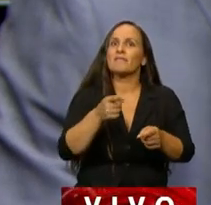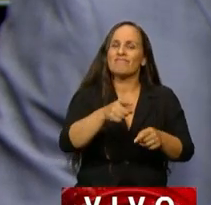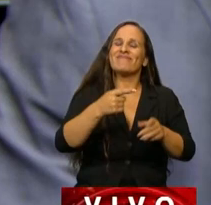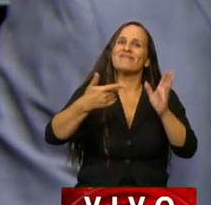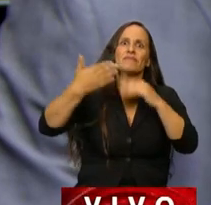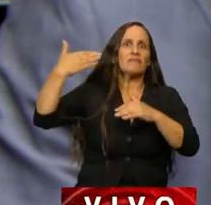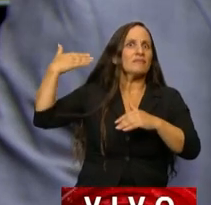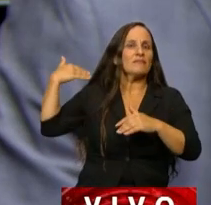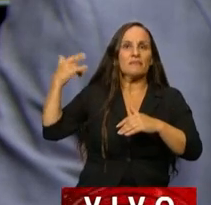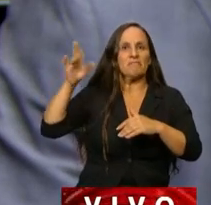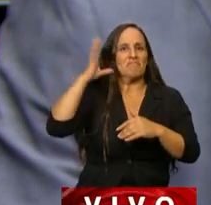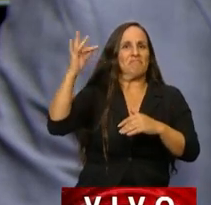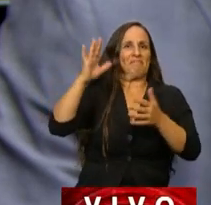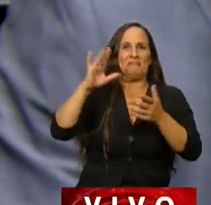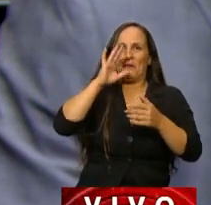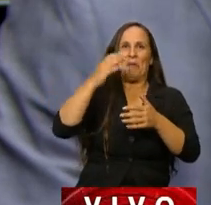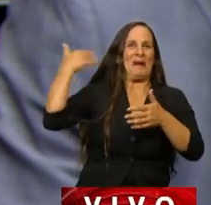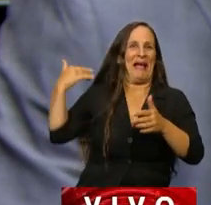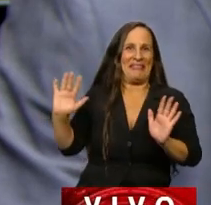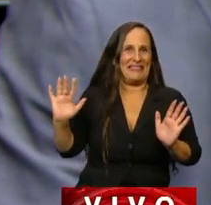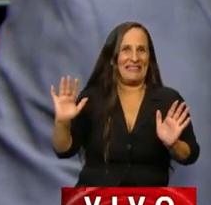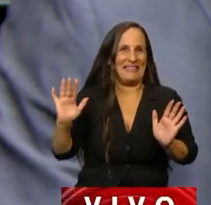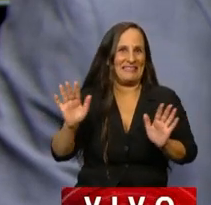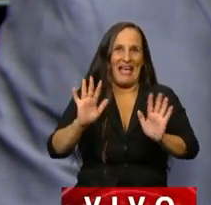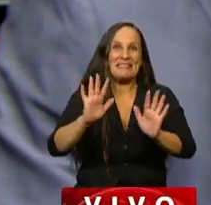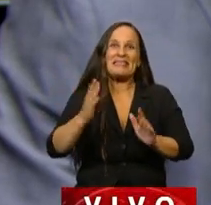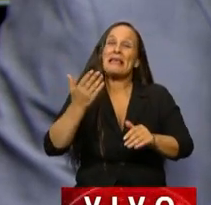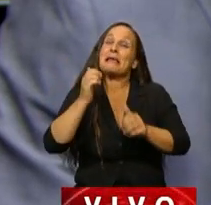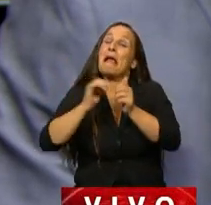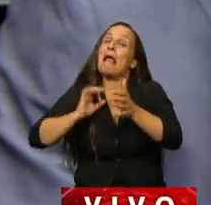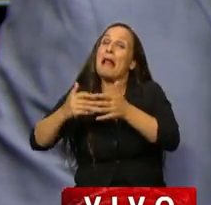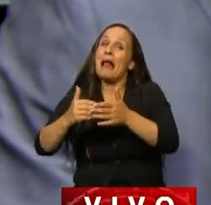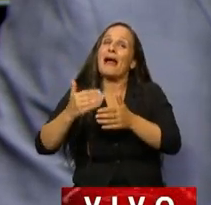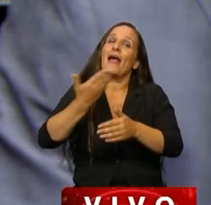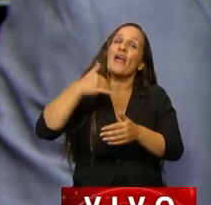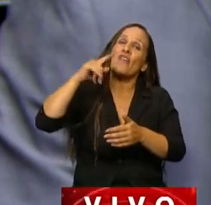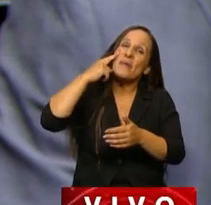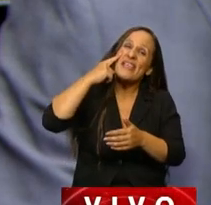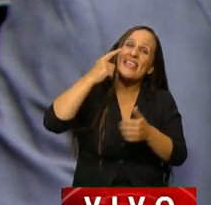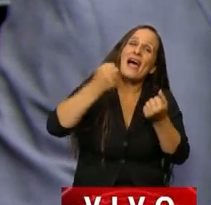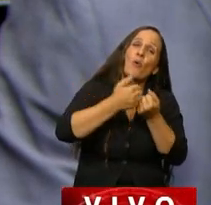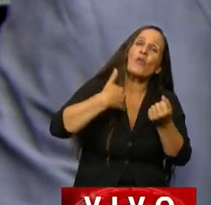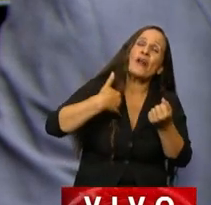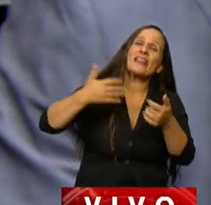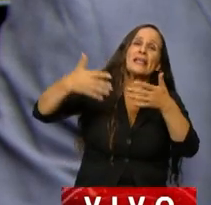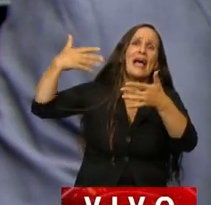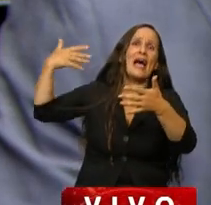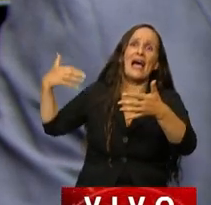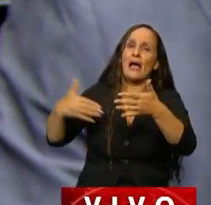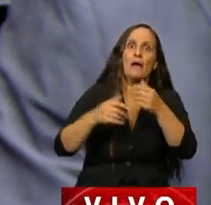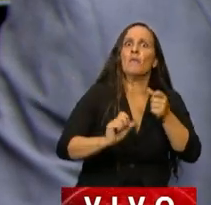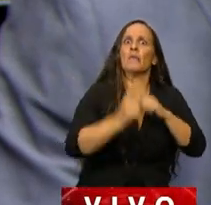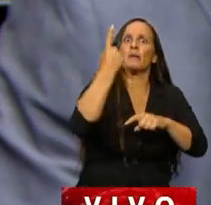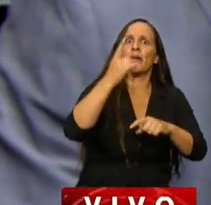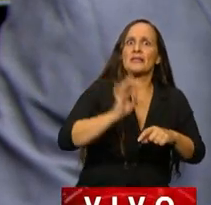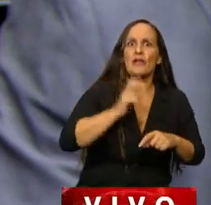inusual en el marco de un programa con el Fondo Monetario. Se logró un acuerdo, ¿por qué inusual? Porque se